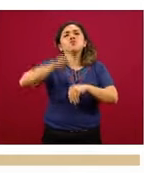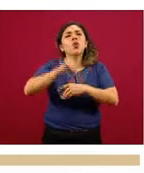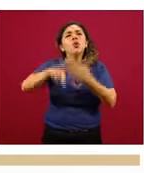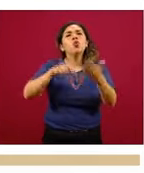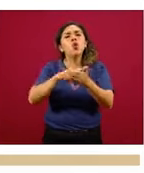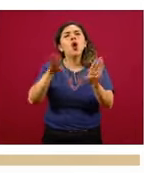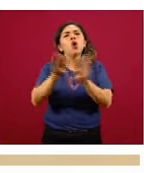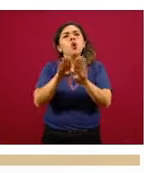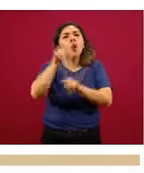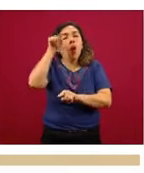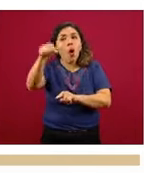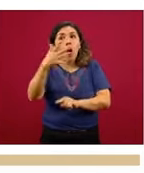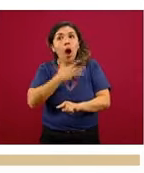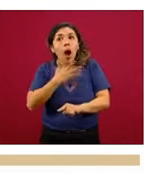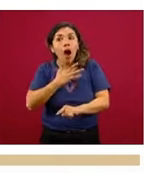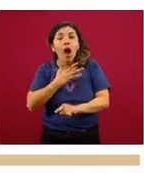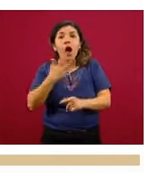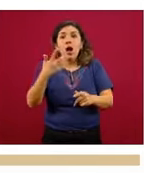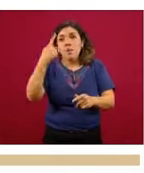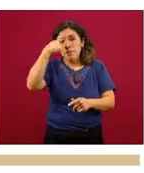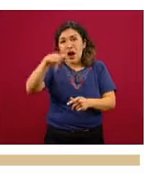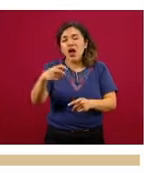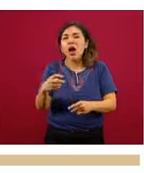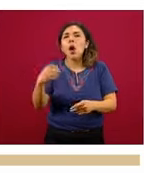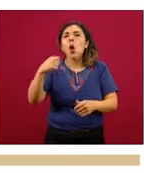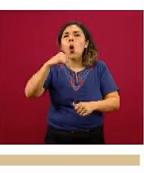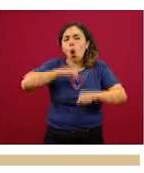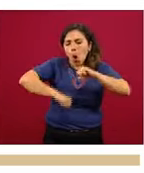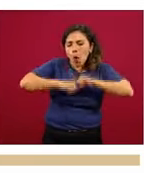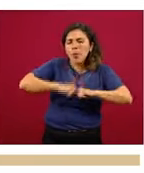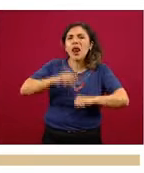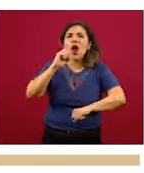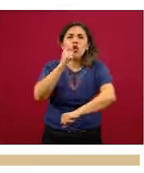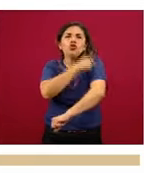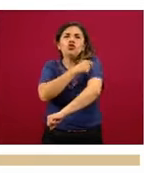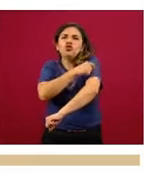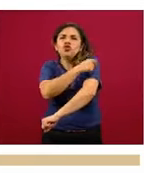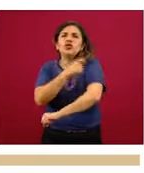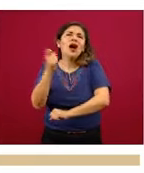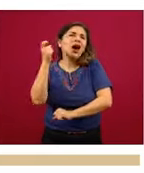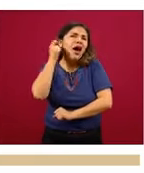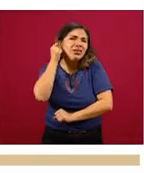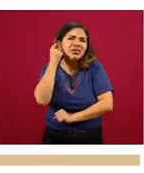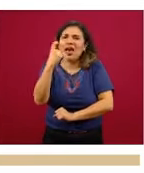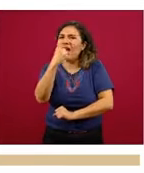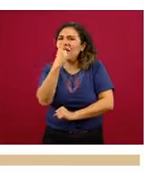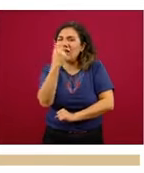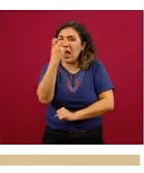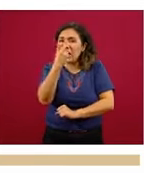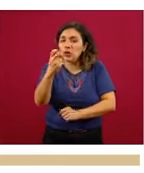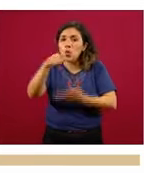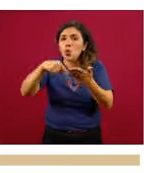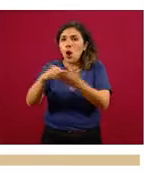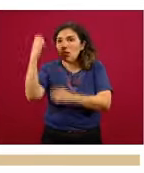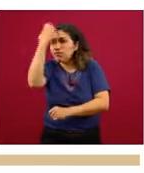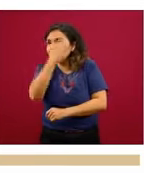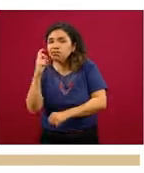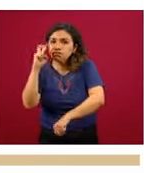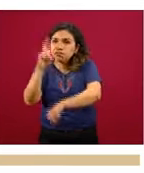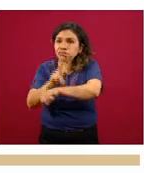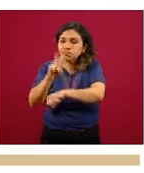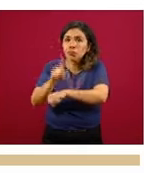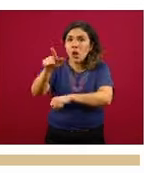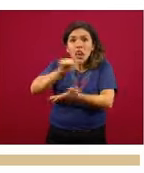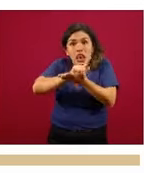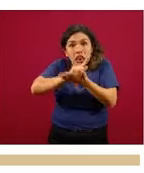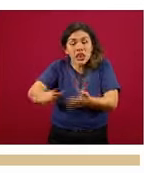realizan procedimientos invasivos como podrían ser tatuajes, perforaciones y que se asocian con los